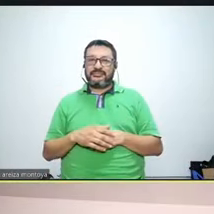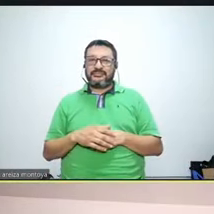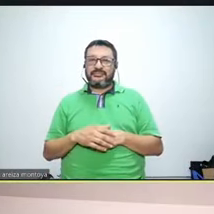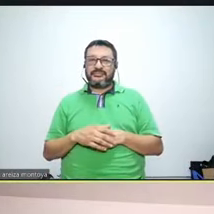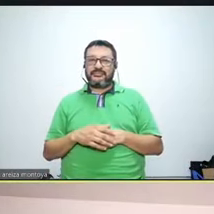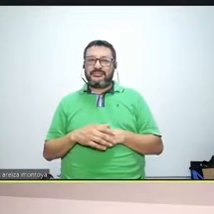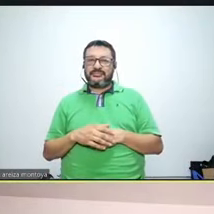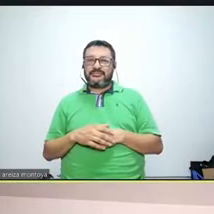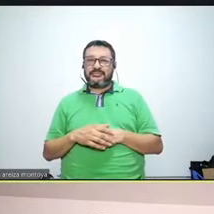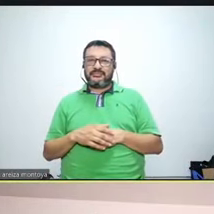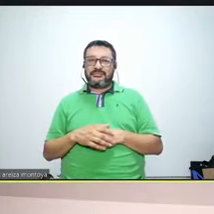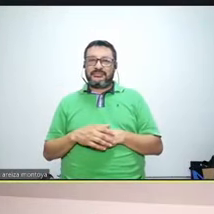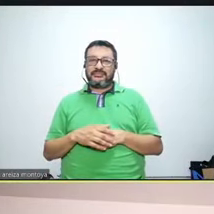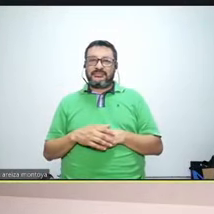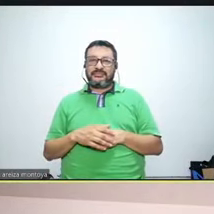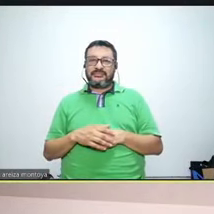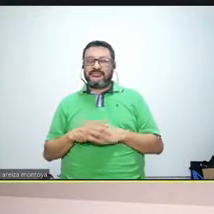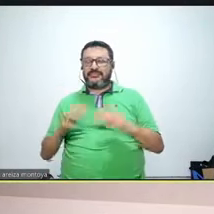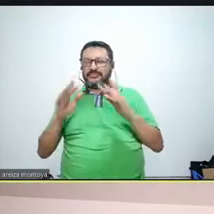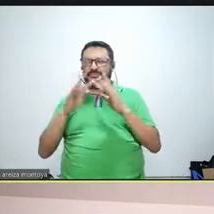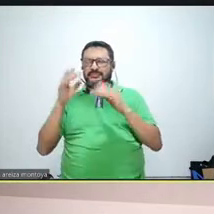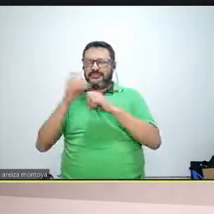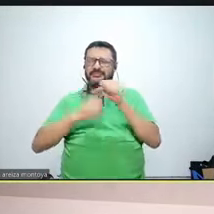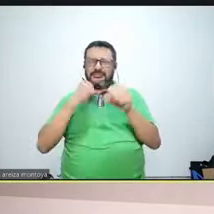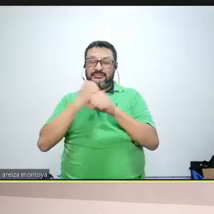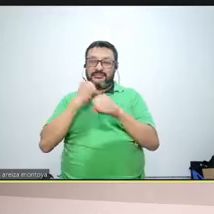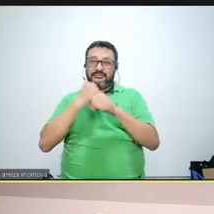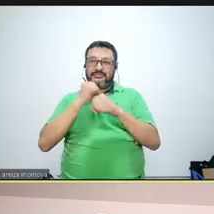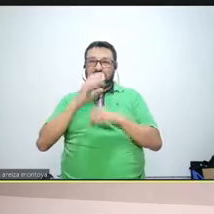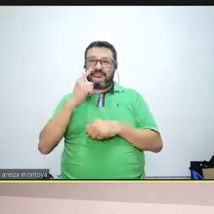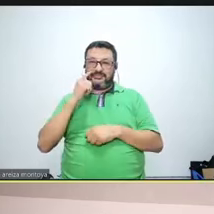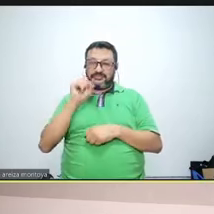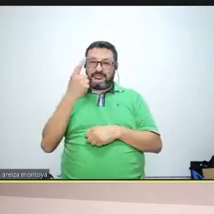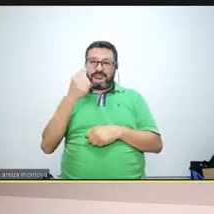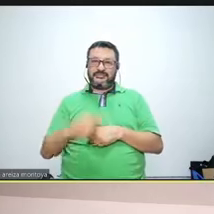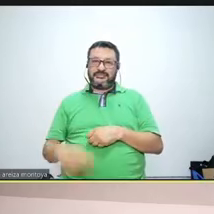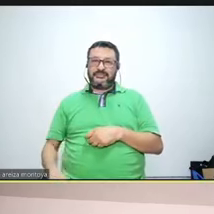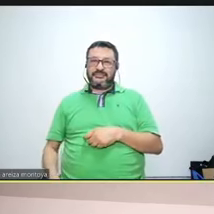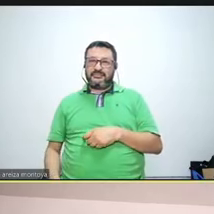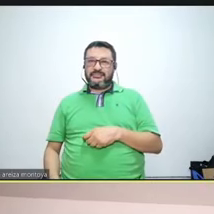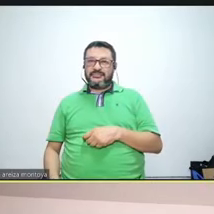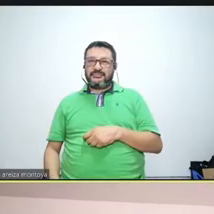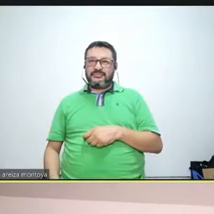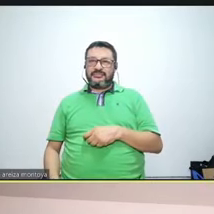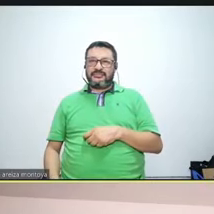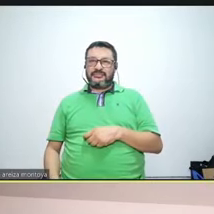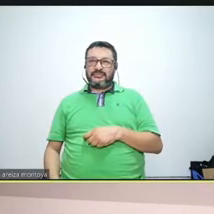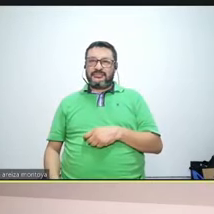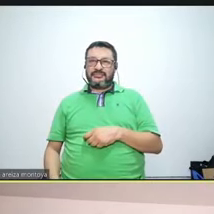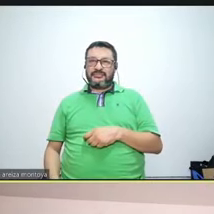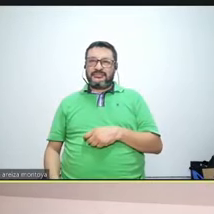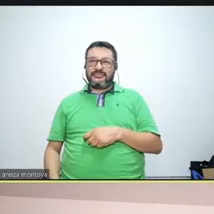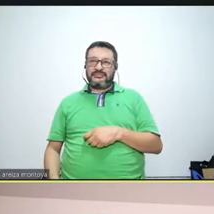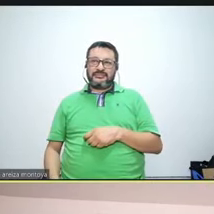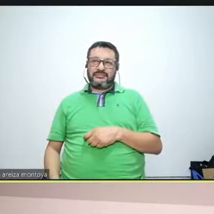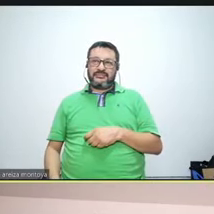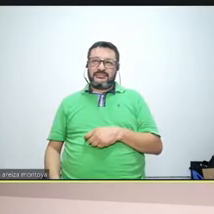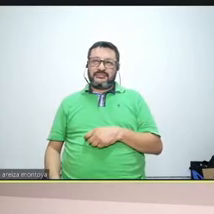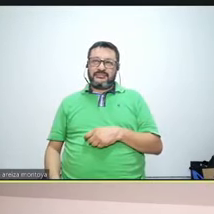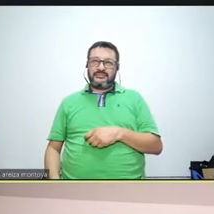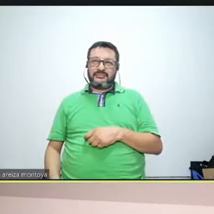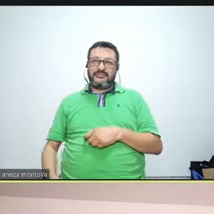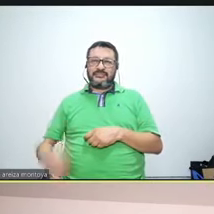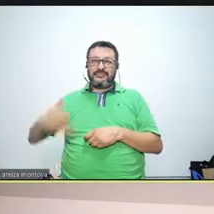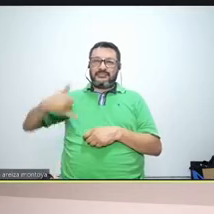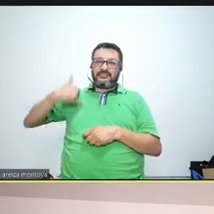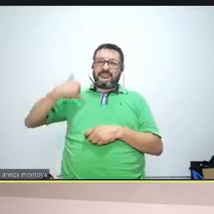también pues como que en ese año, por primera vez, quedé como campeona suramericana